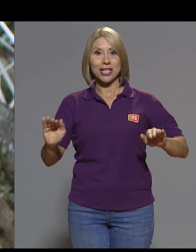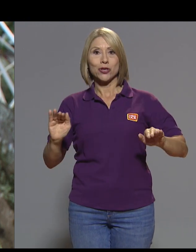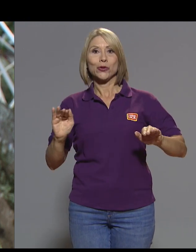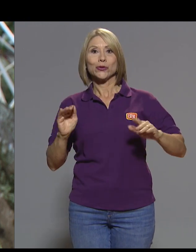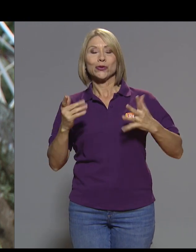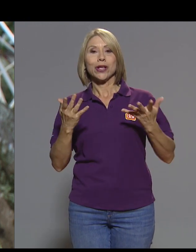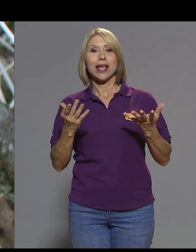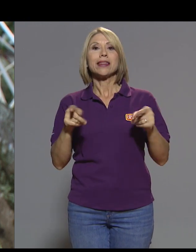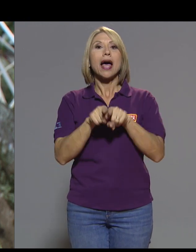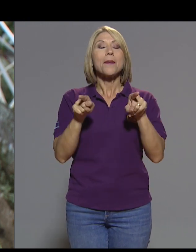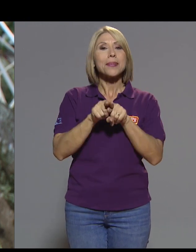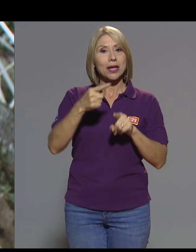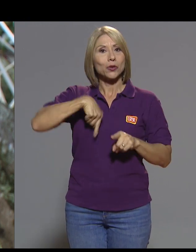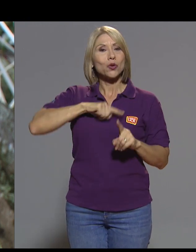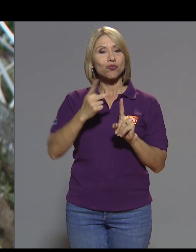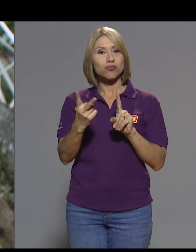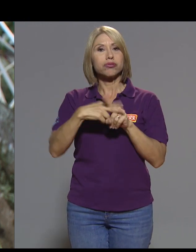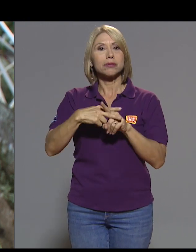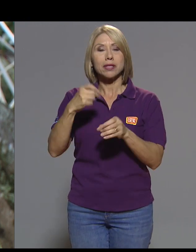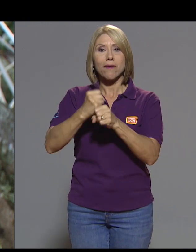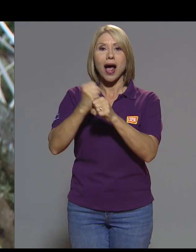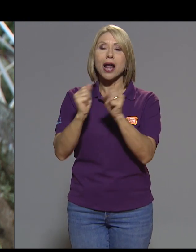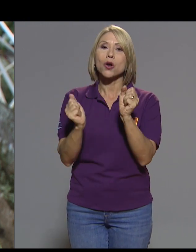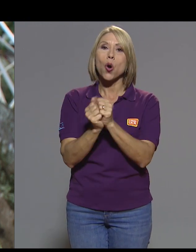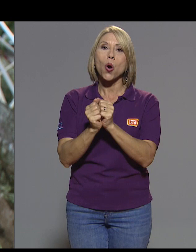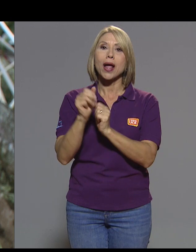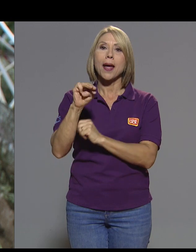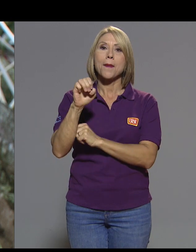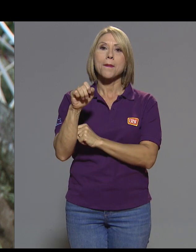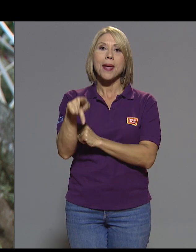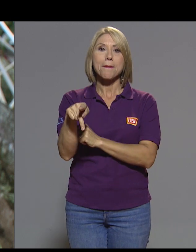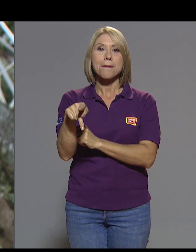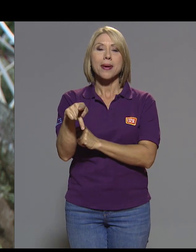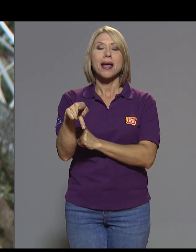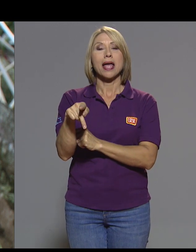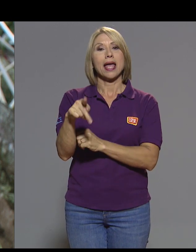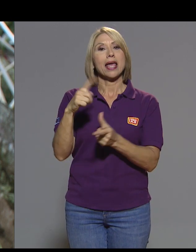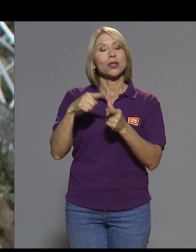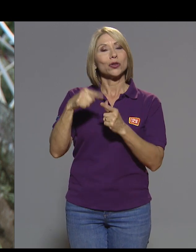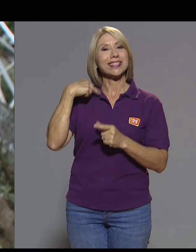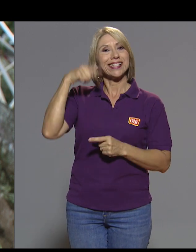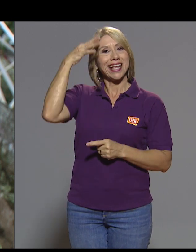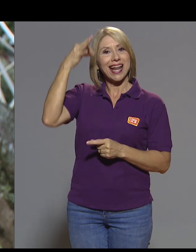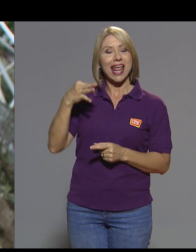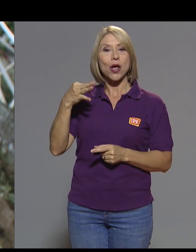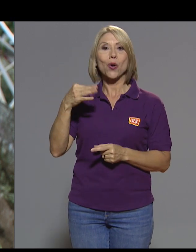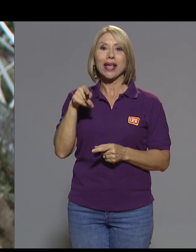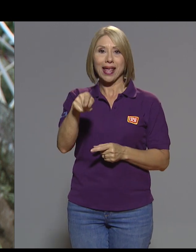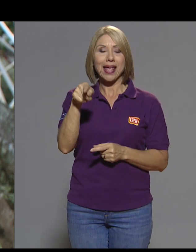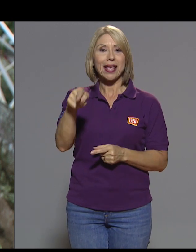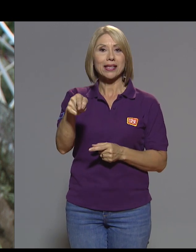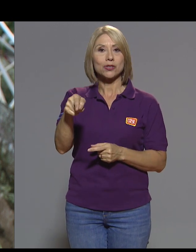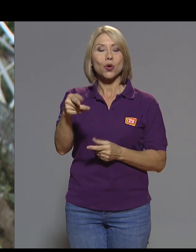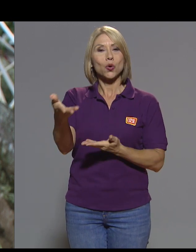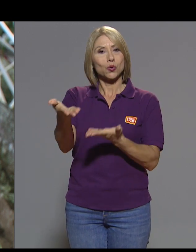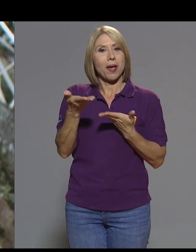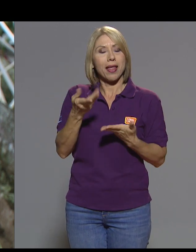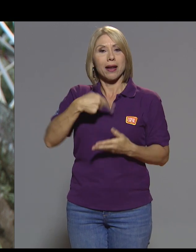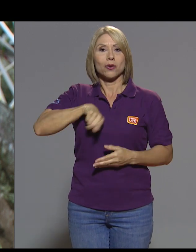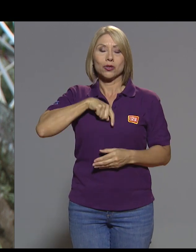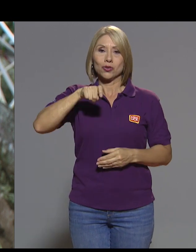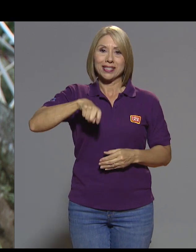de implementación tenemos que trabajar mucho con el mep en ese sentido entonces creemos que eso nos va a dar la